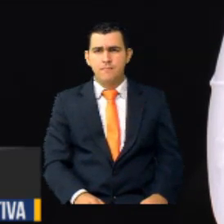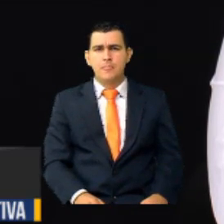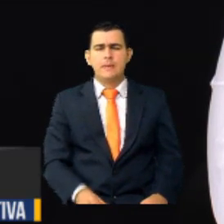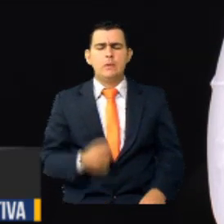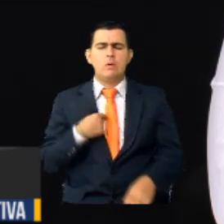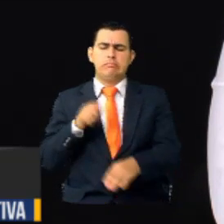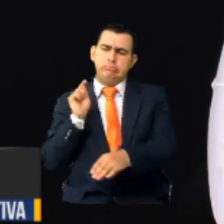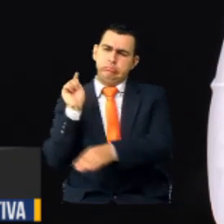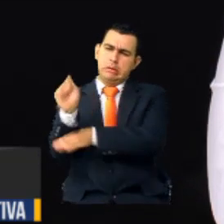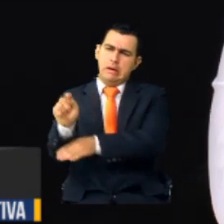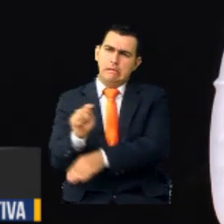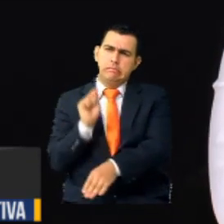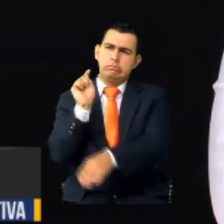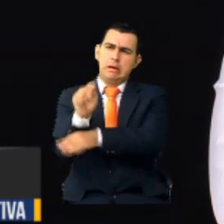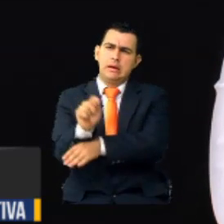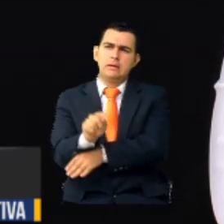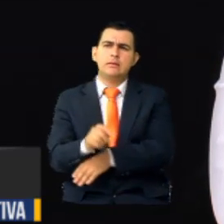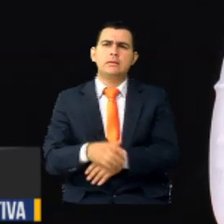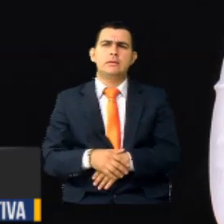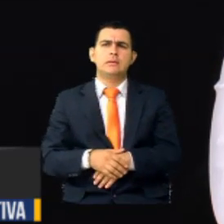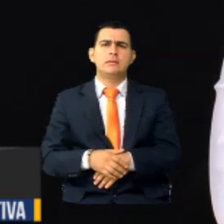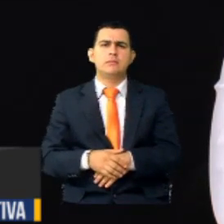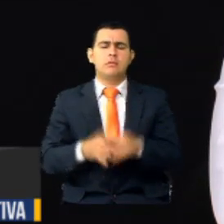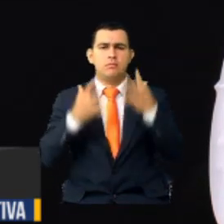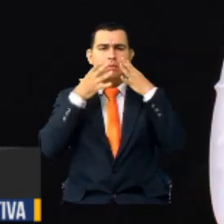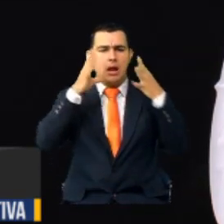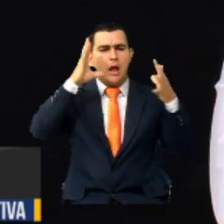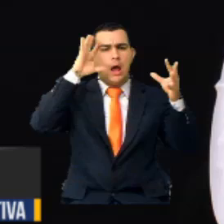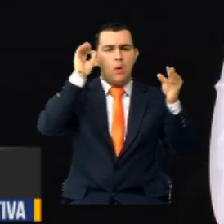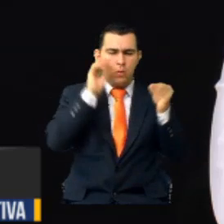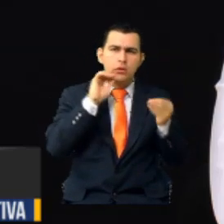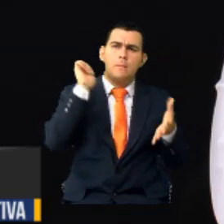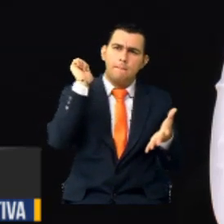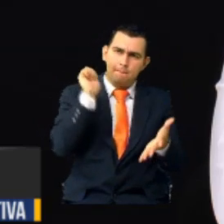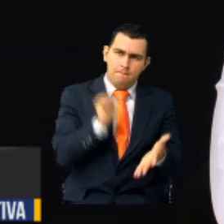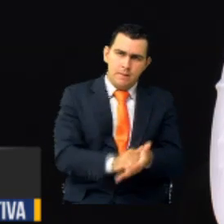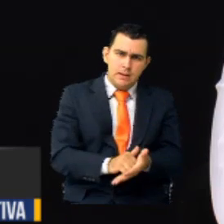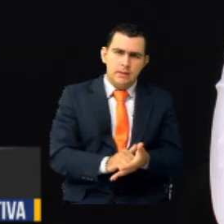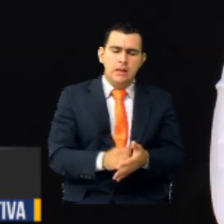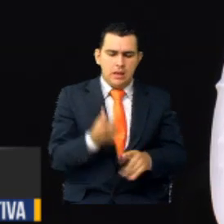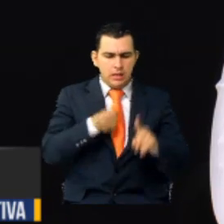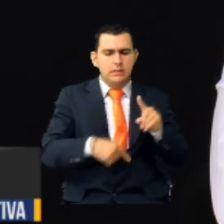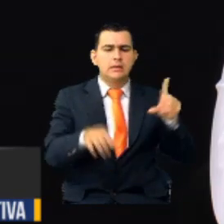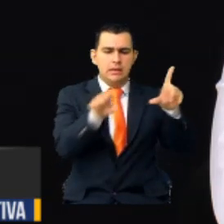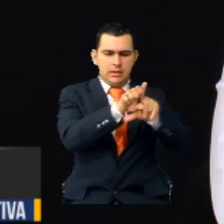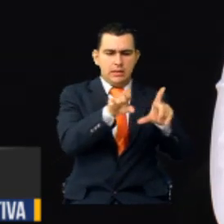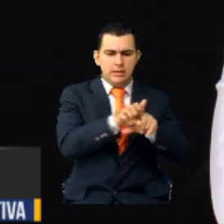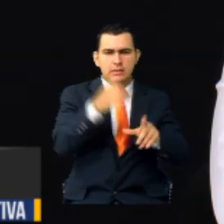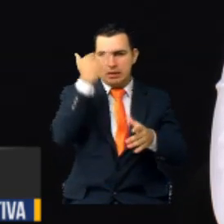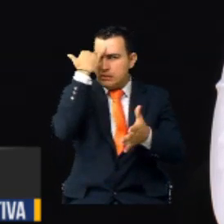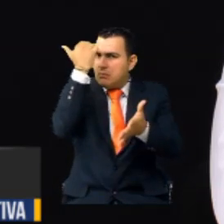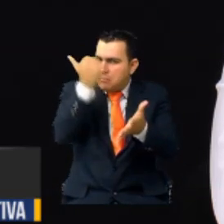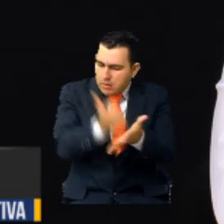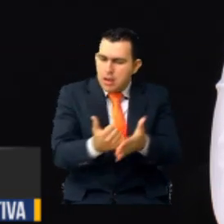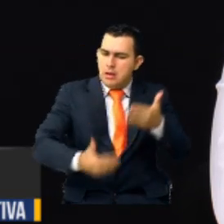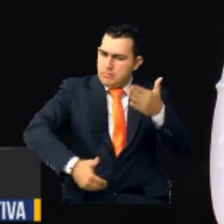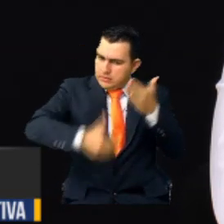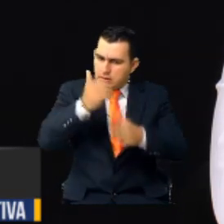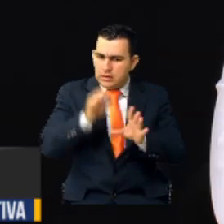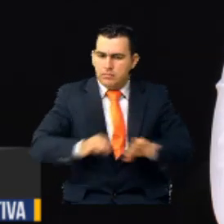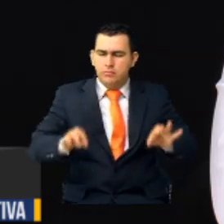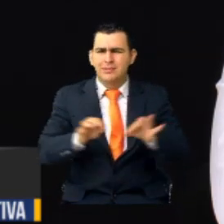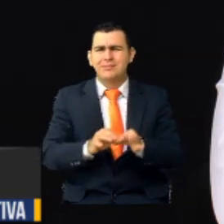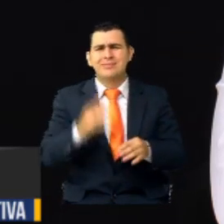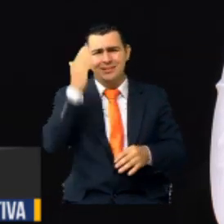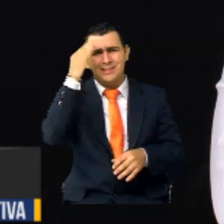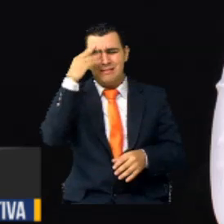incumplido de alguna manera el famoso pacto de transparencia que firmamos, que fue iniciativa de Enlace Televisión, también fue por supuesto eso, porque es que hay muchas formas